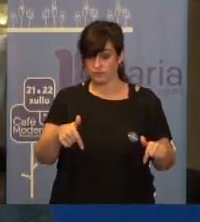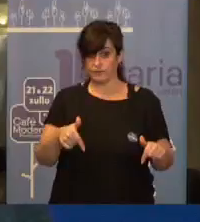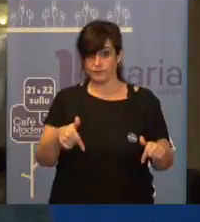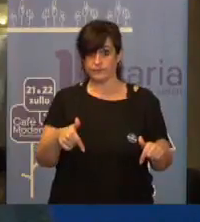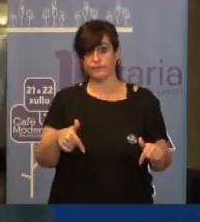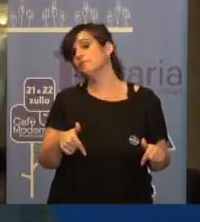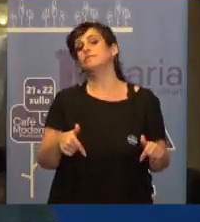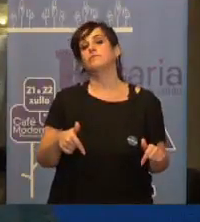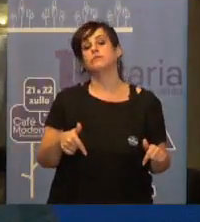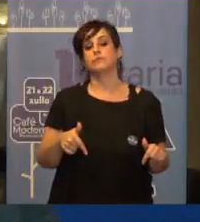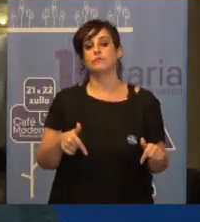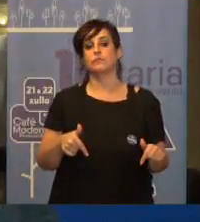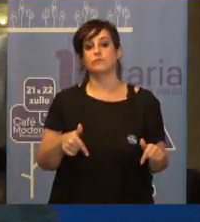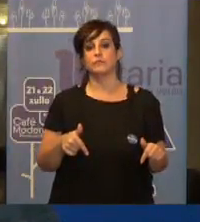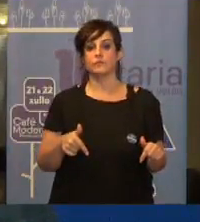en especial